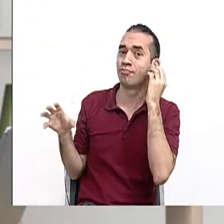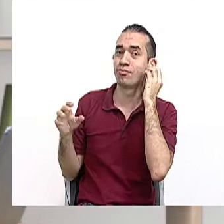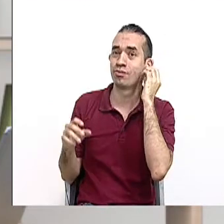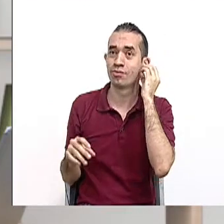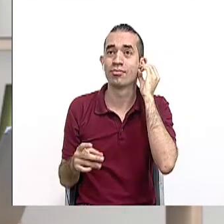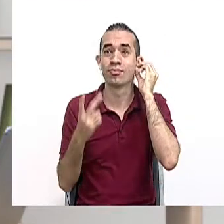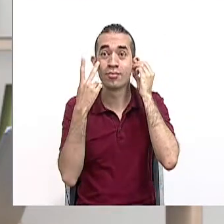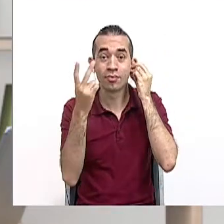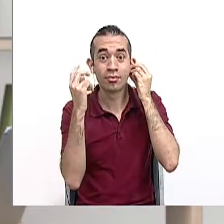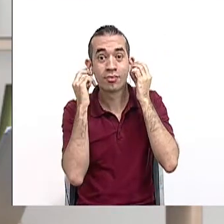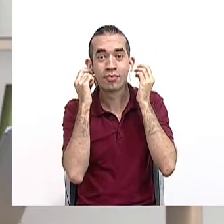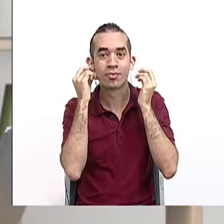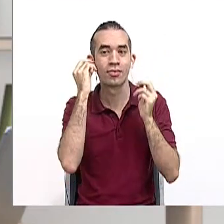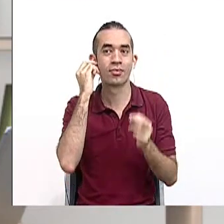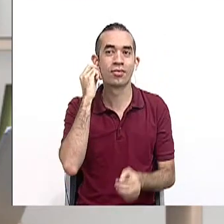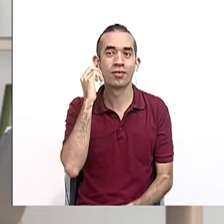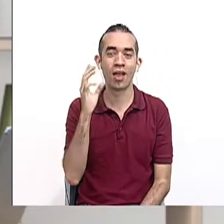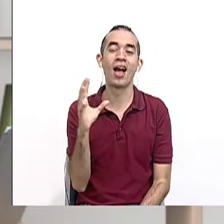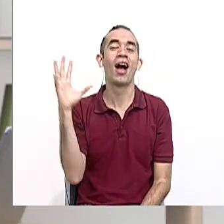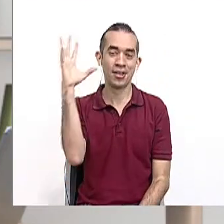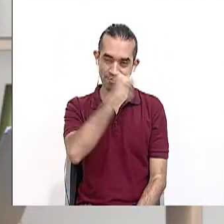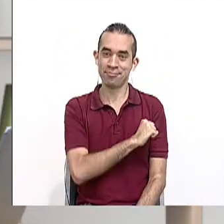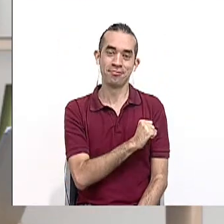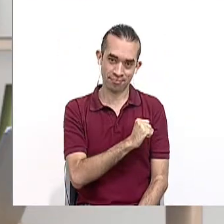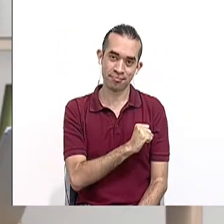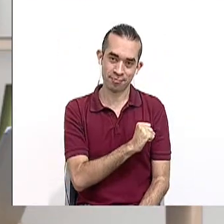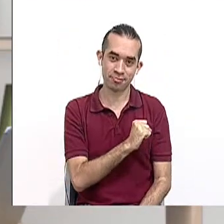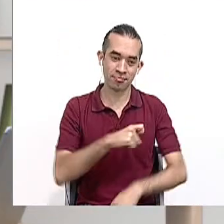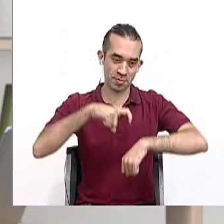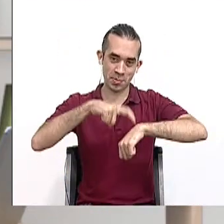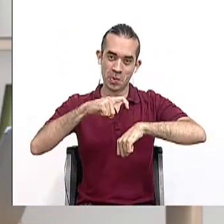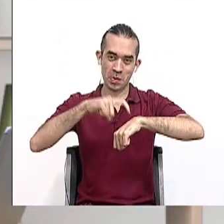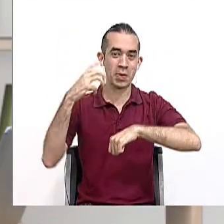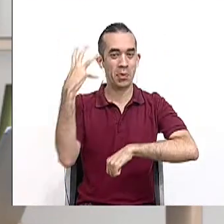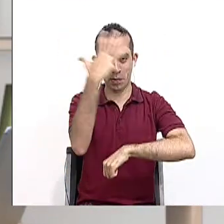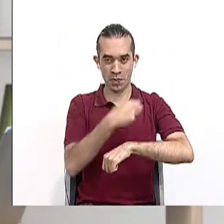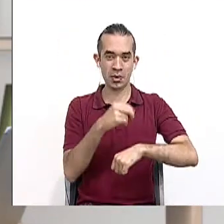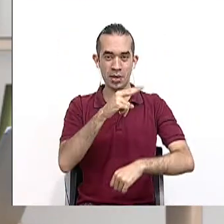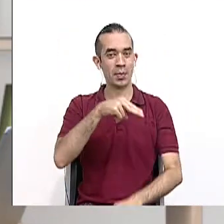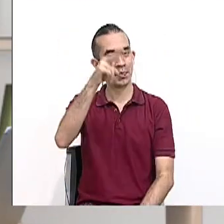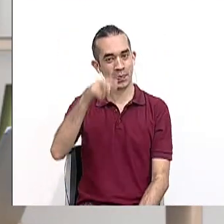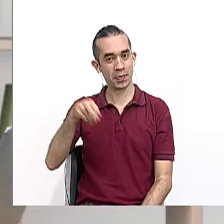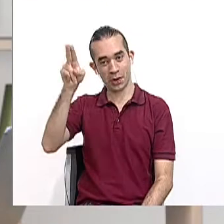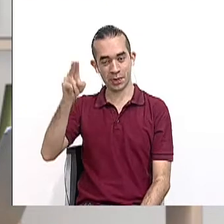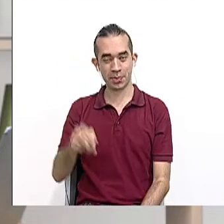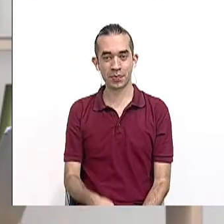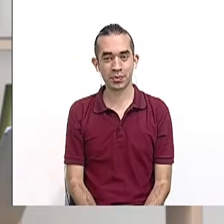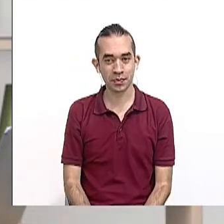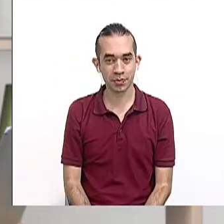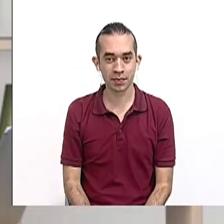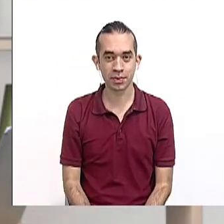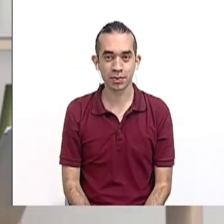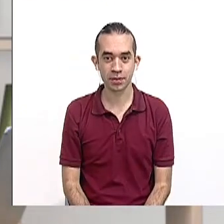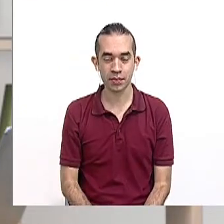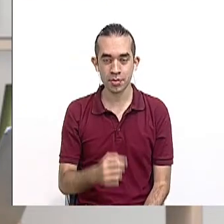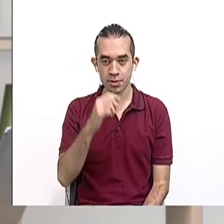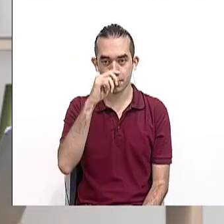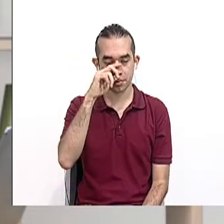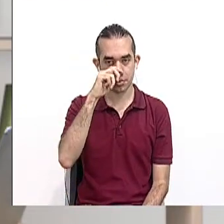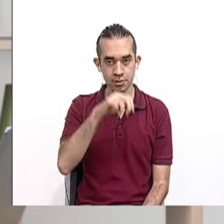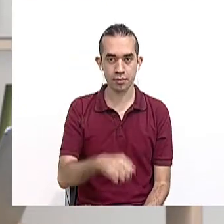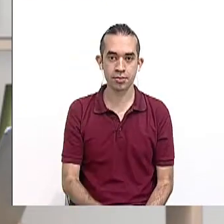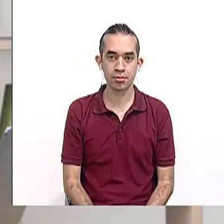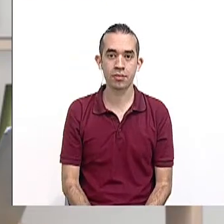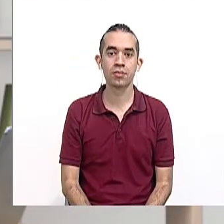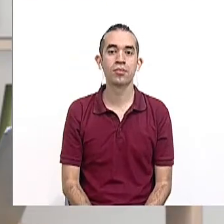Los vemos y sabemos que estamos refiriéndonos a una época muy bonita, la Navidad. Y no solamente ahí, lo vemos